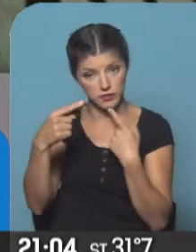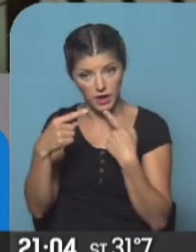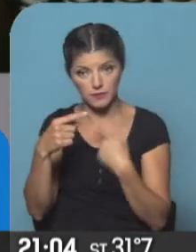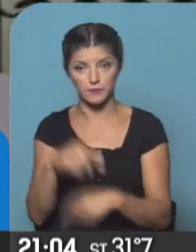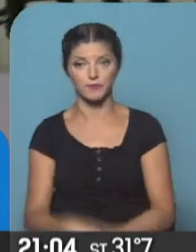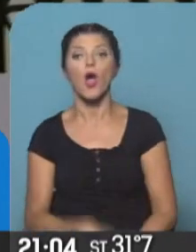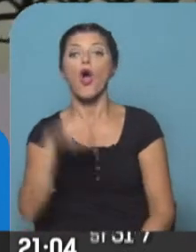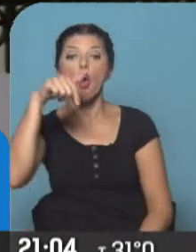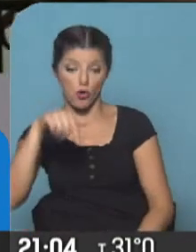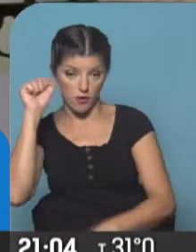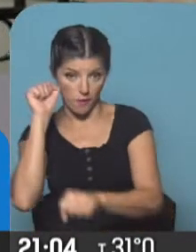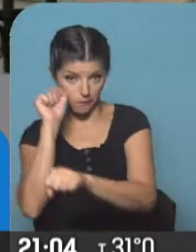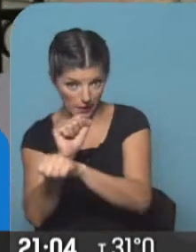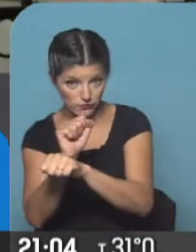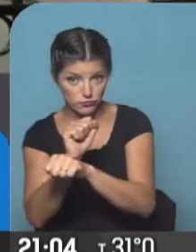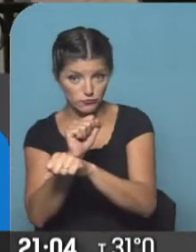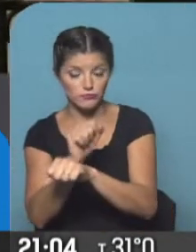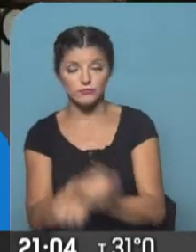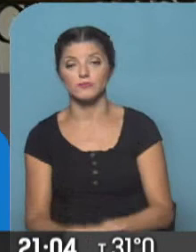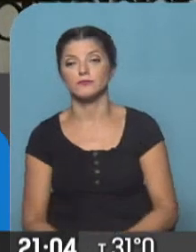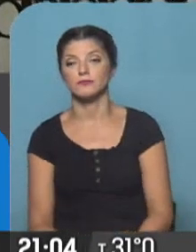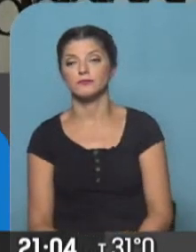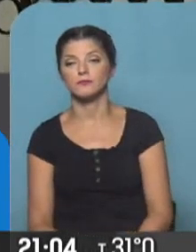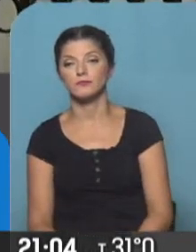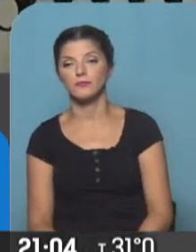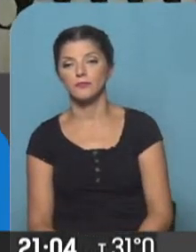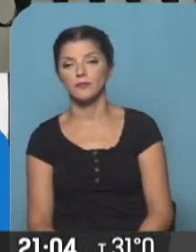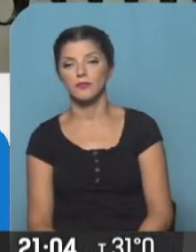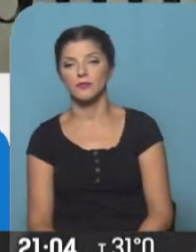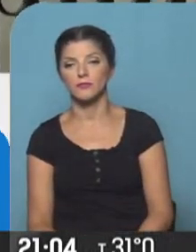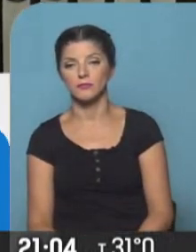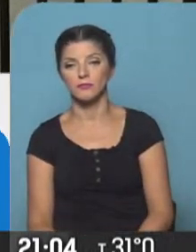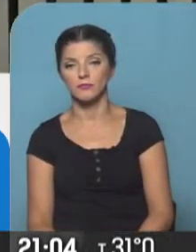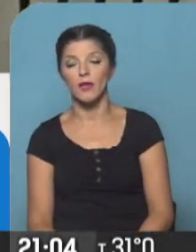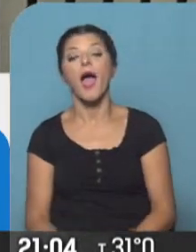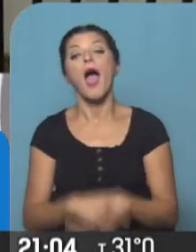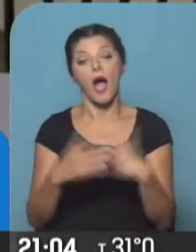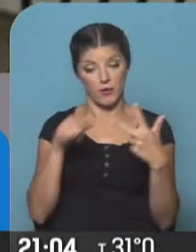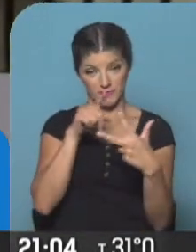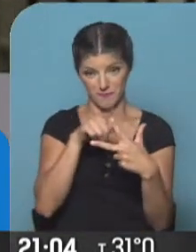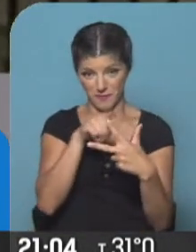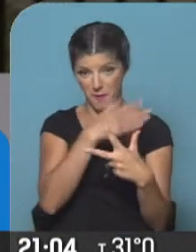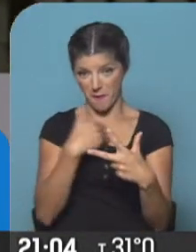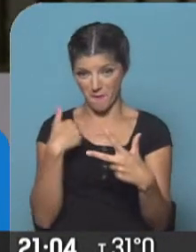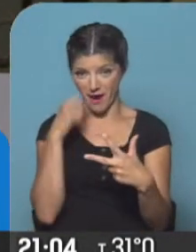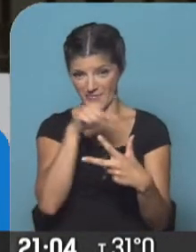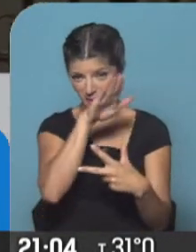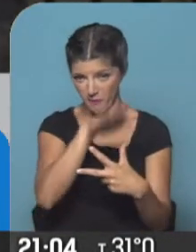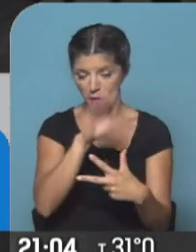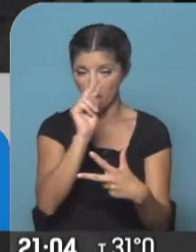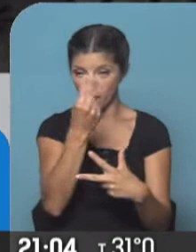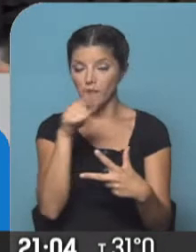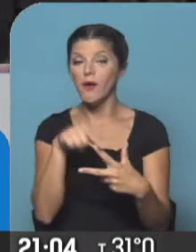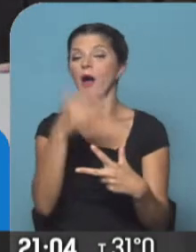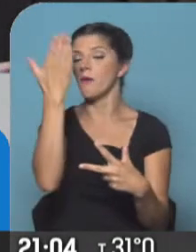aquí en avellaneda primera mientras que la mama de la niña declaró hoy